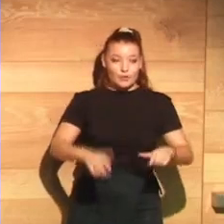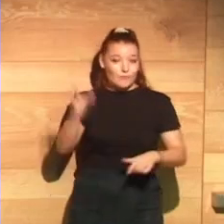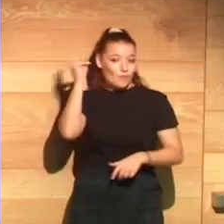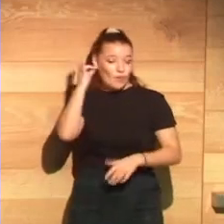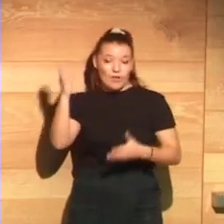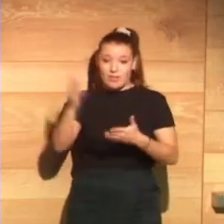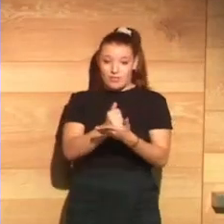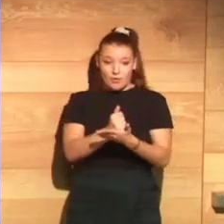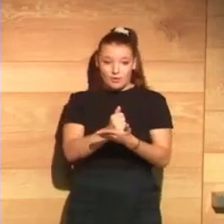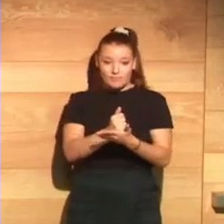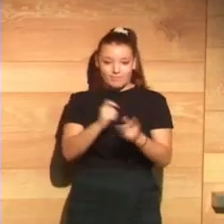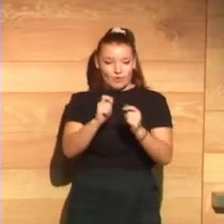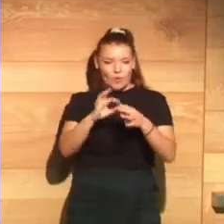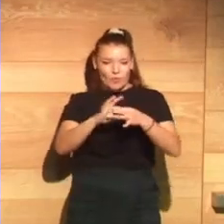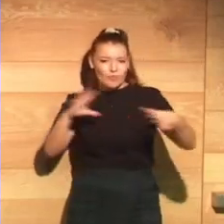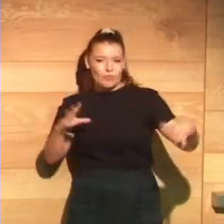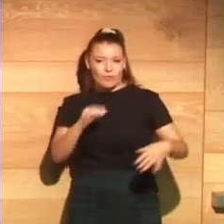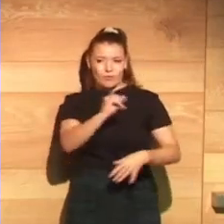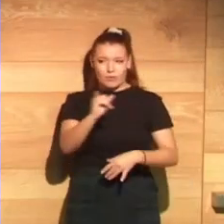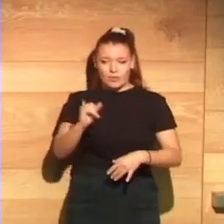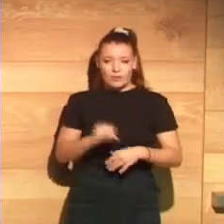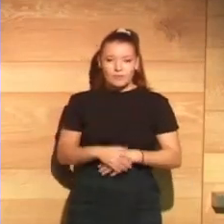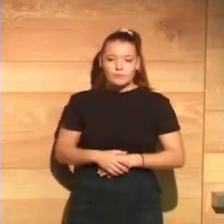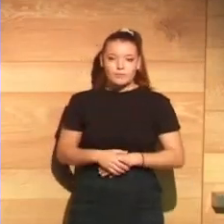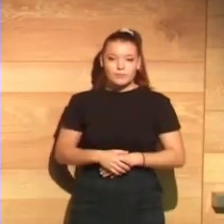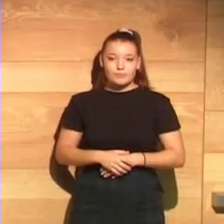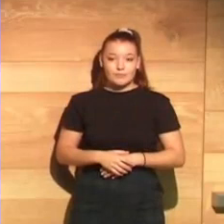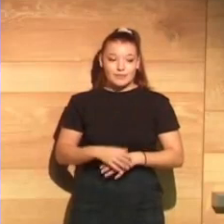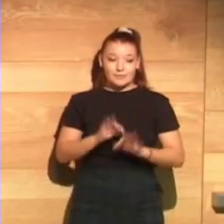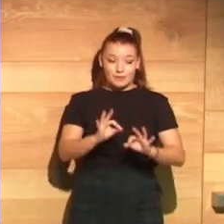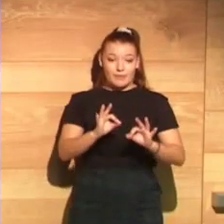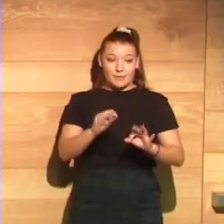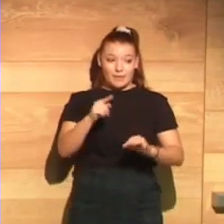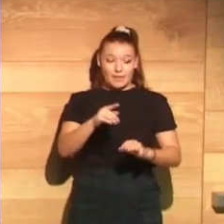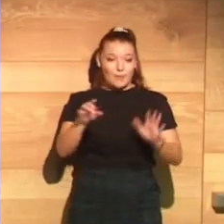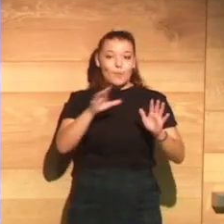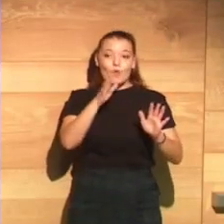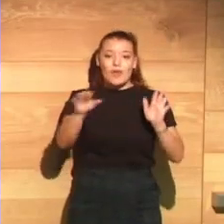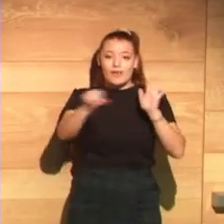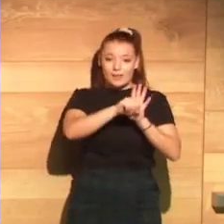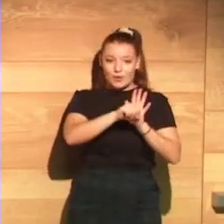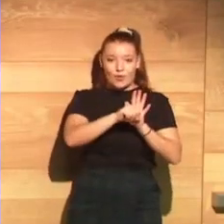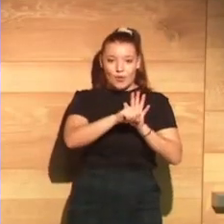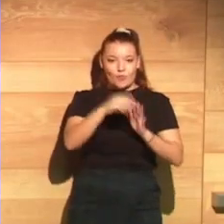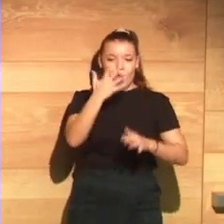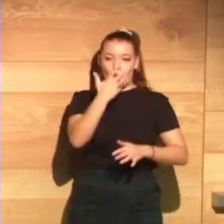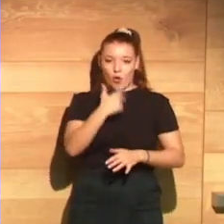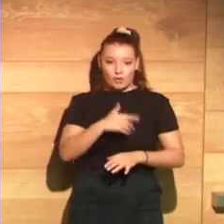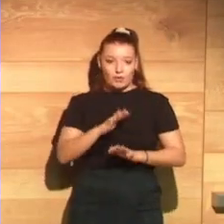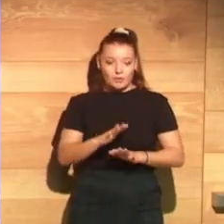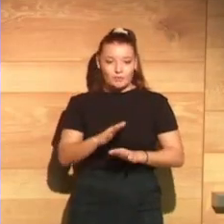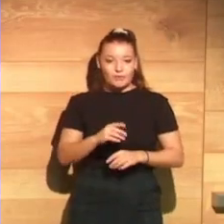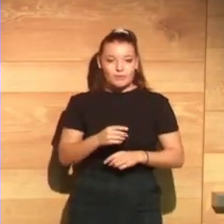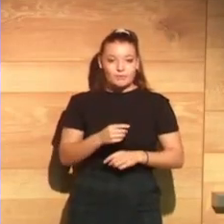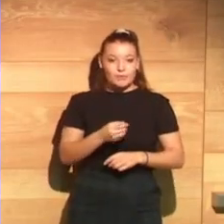mujer y como toda persona, ¿no? Tenía muchas contradicciones, y más en su caso, que al ser un icono, pues esas contradicciones se acrecientan. Y